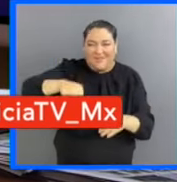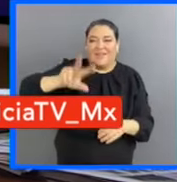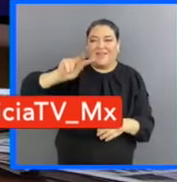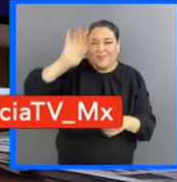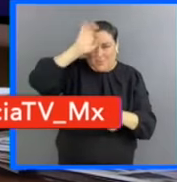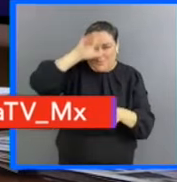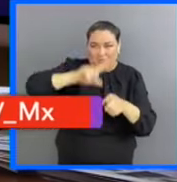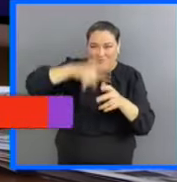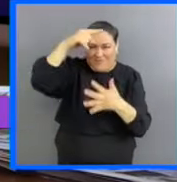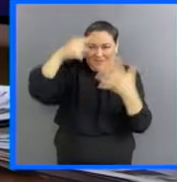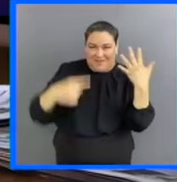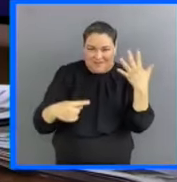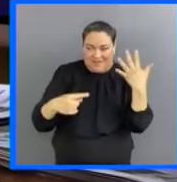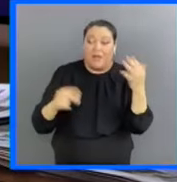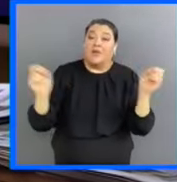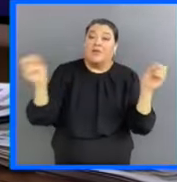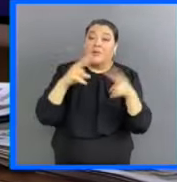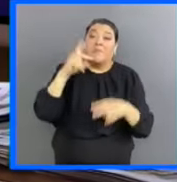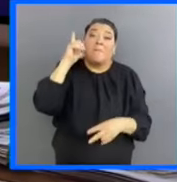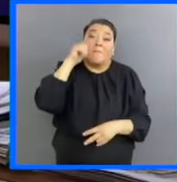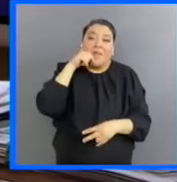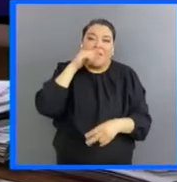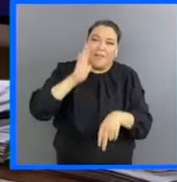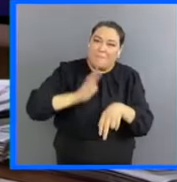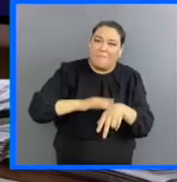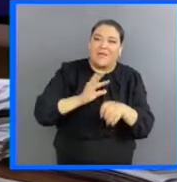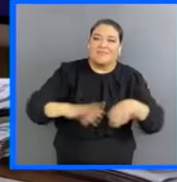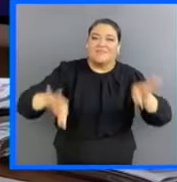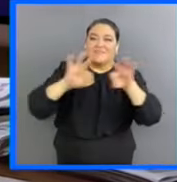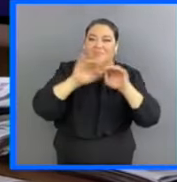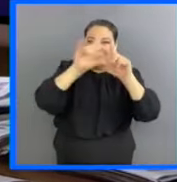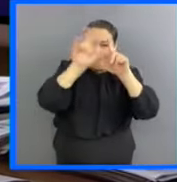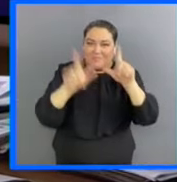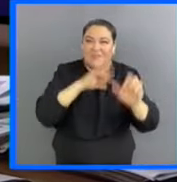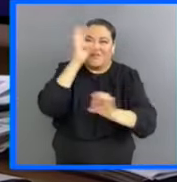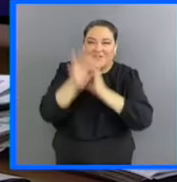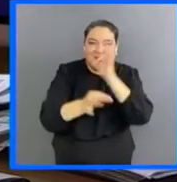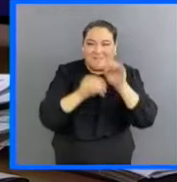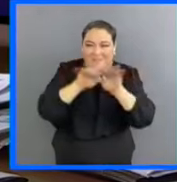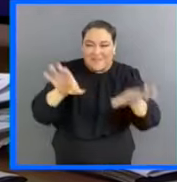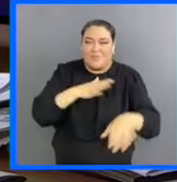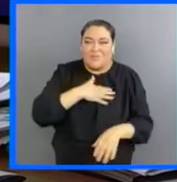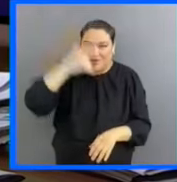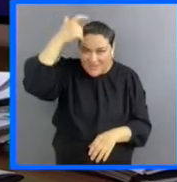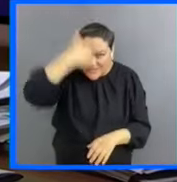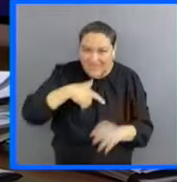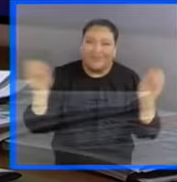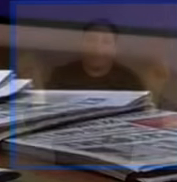Los esperamos mañana con la información más relevante del día. Que tengan muy buena noche y hasta pronto.